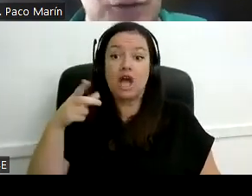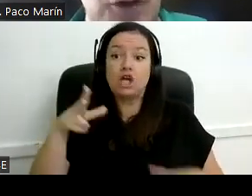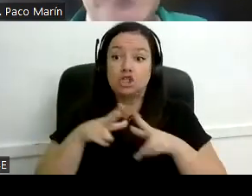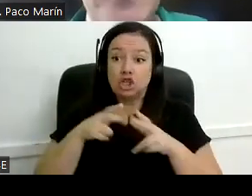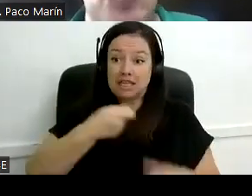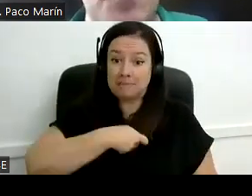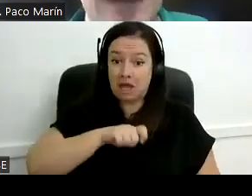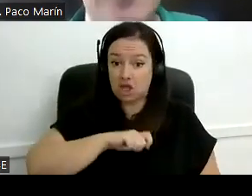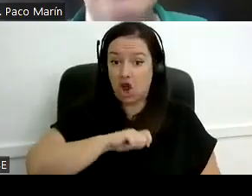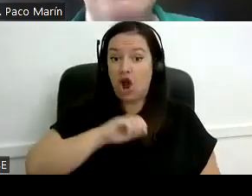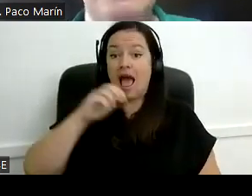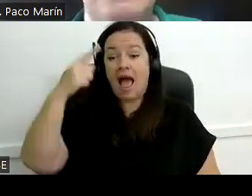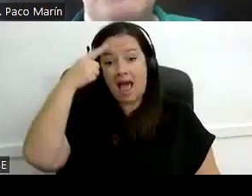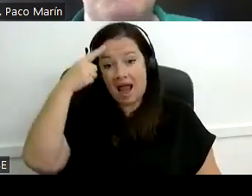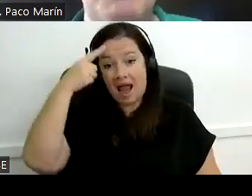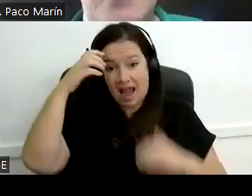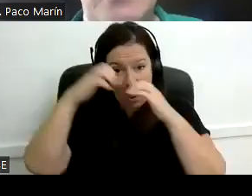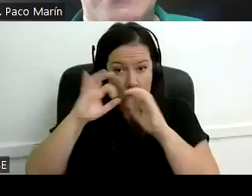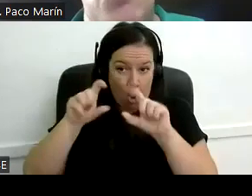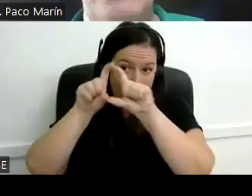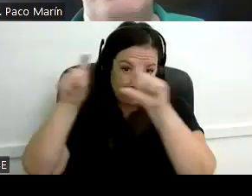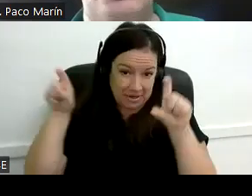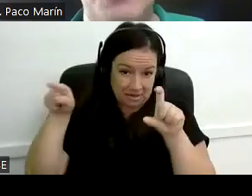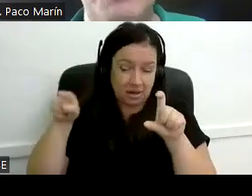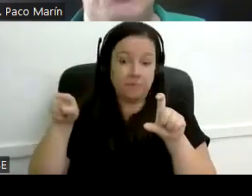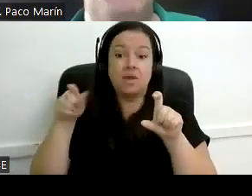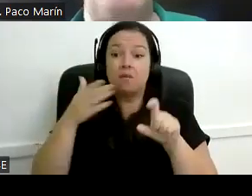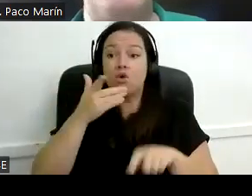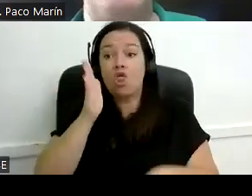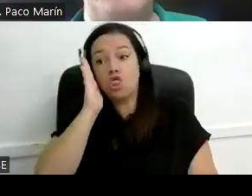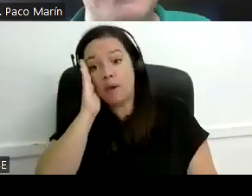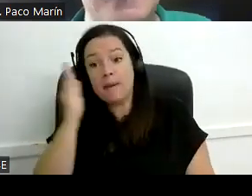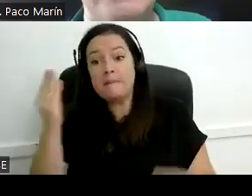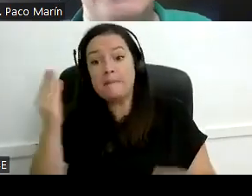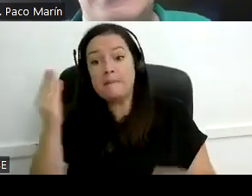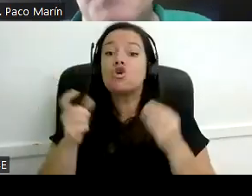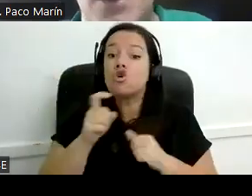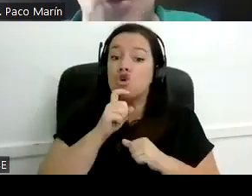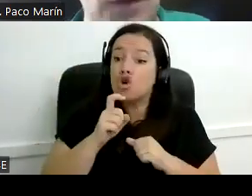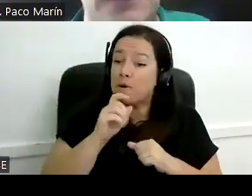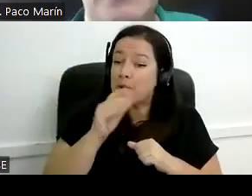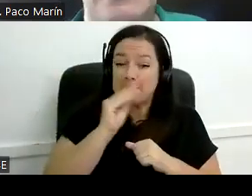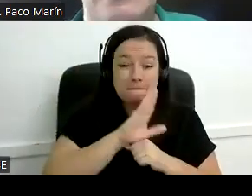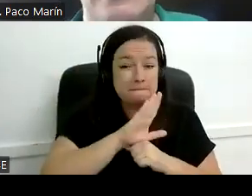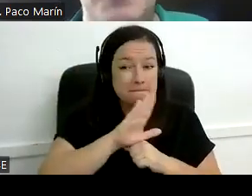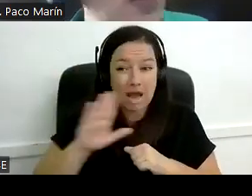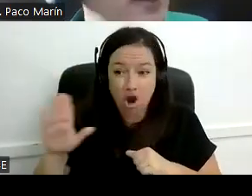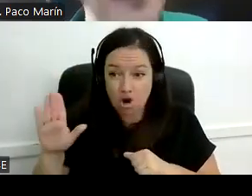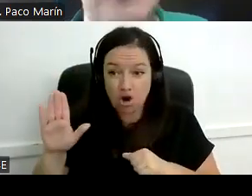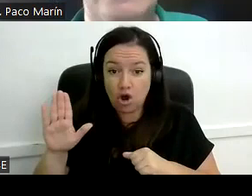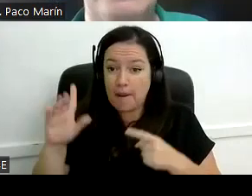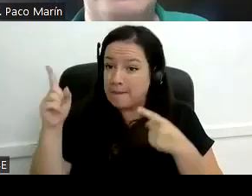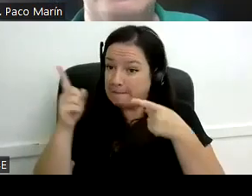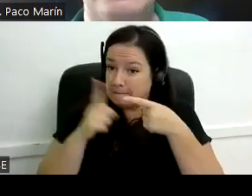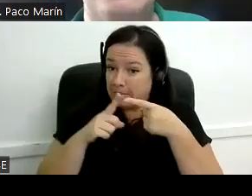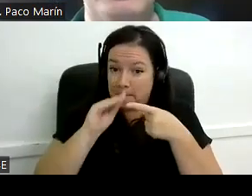de Neurología recomienda a la hora de dormir mejor, dice que la mejor la mejor